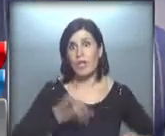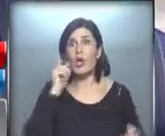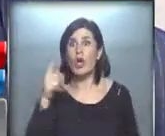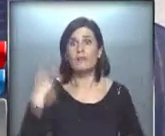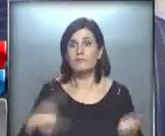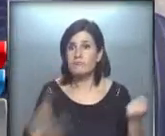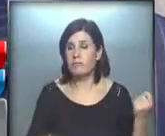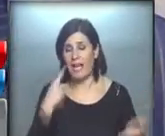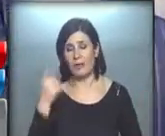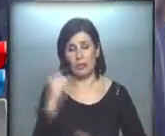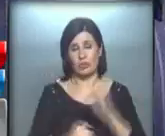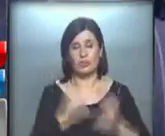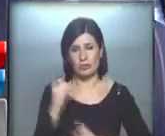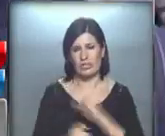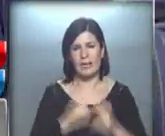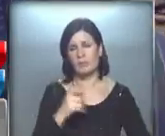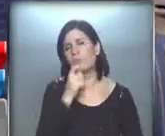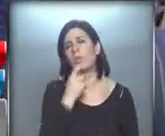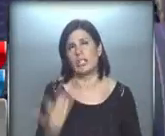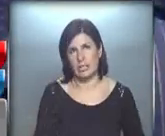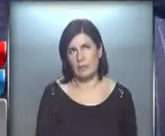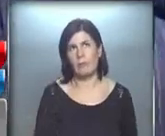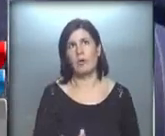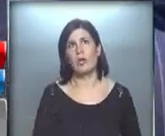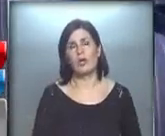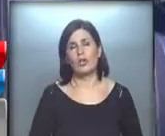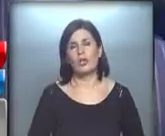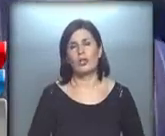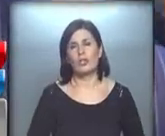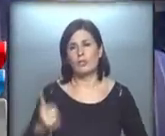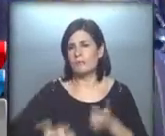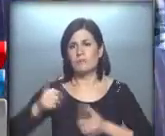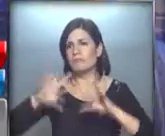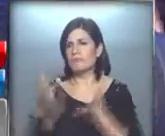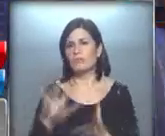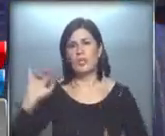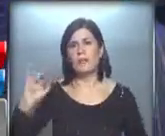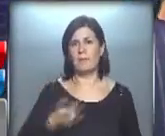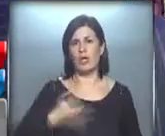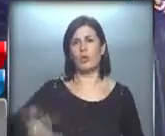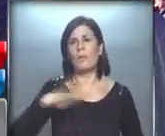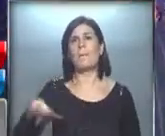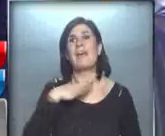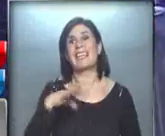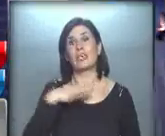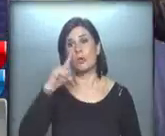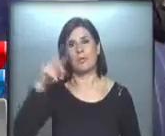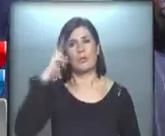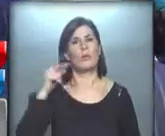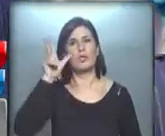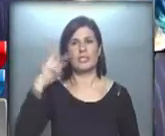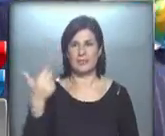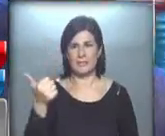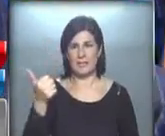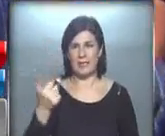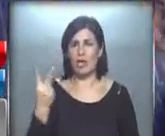institución, frente a la selección argentina. Por ejemplo, recordemos, obtuvo el Campeonato Mundial de Fútbol en México en el 86, dos medallas de oro